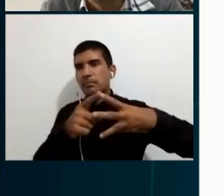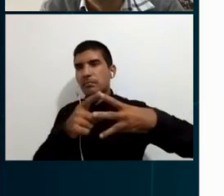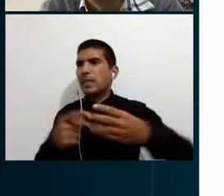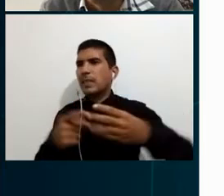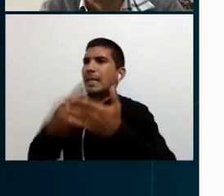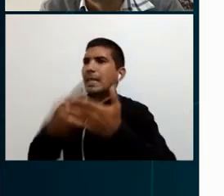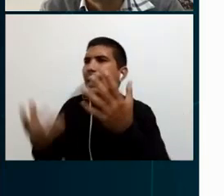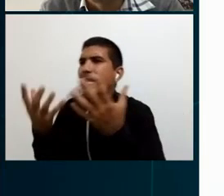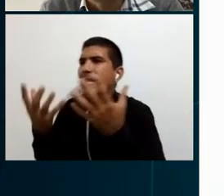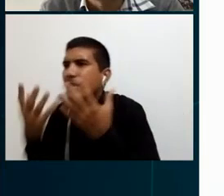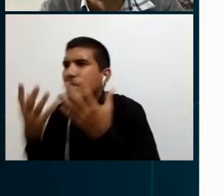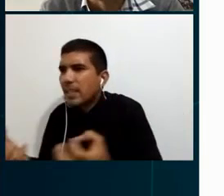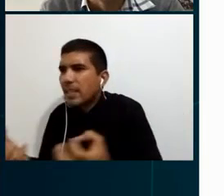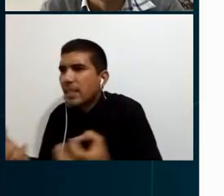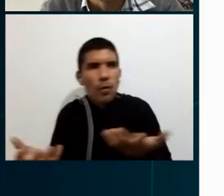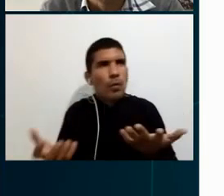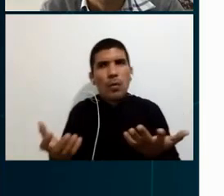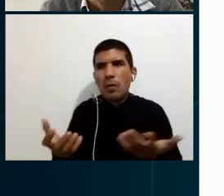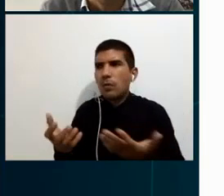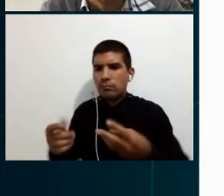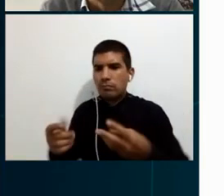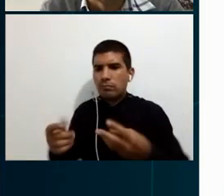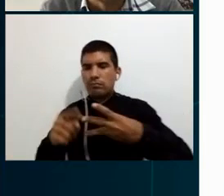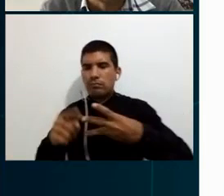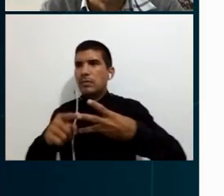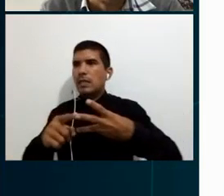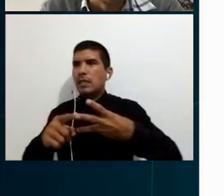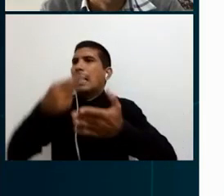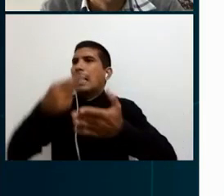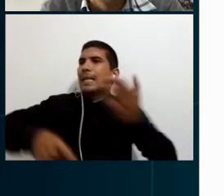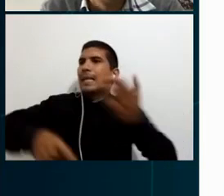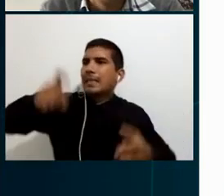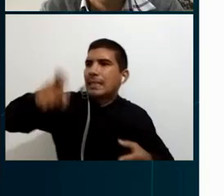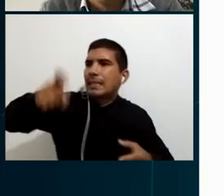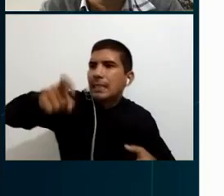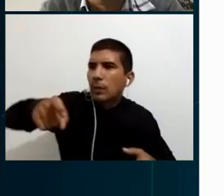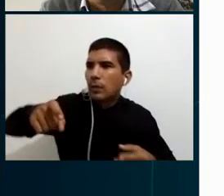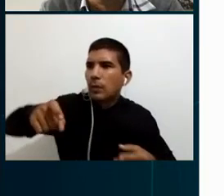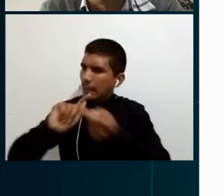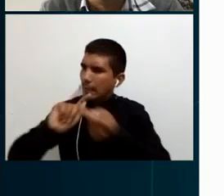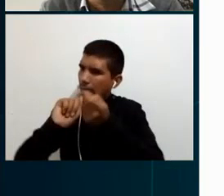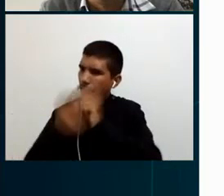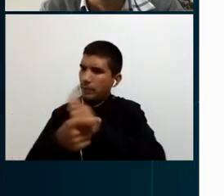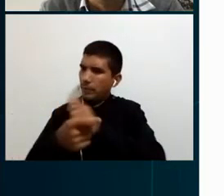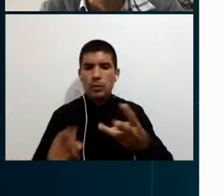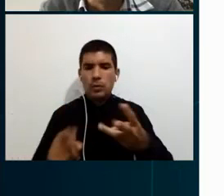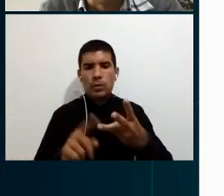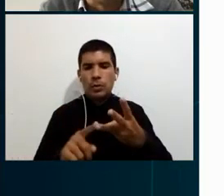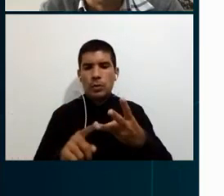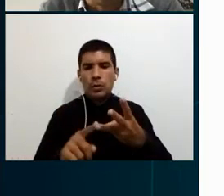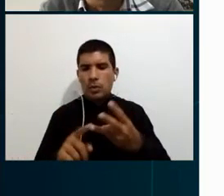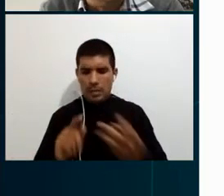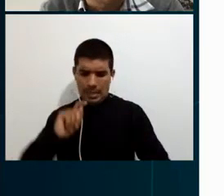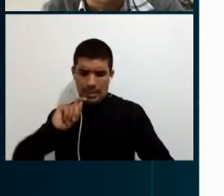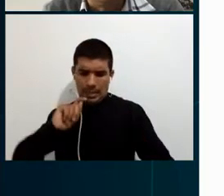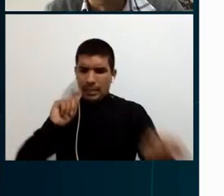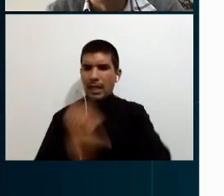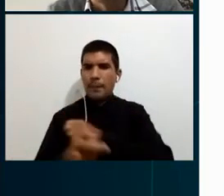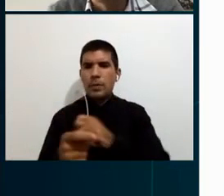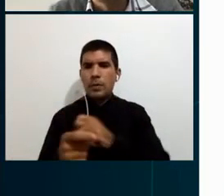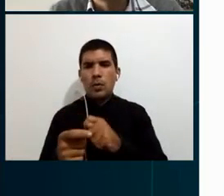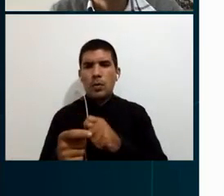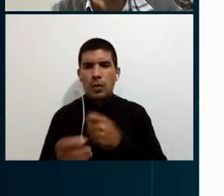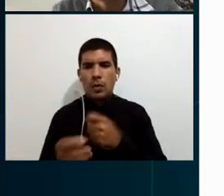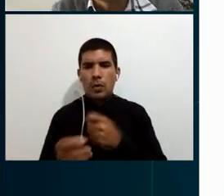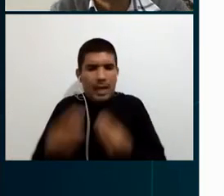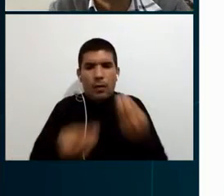estamos, qué necesitamos para cambiar y cómo ocurrirá la transformación. Hoy en día tenemos, y miren que hasta el